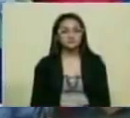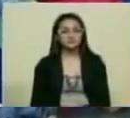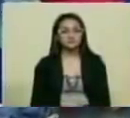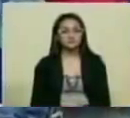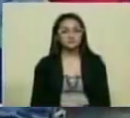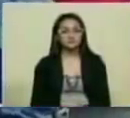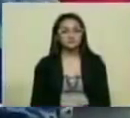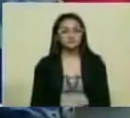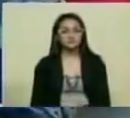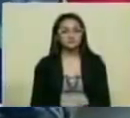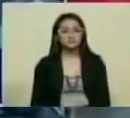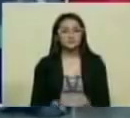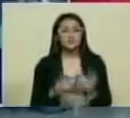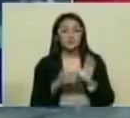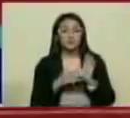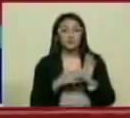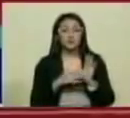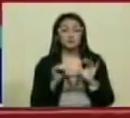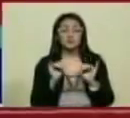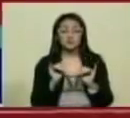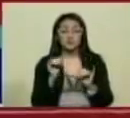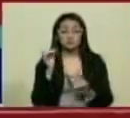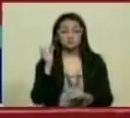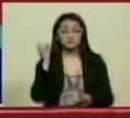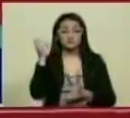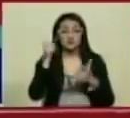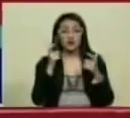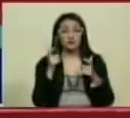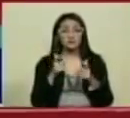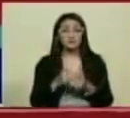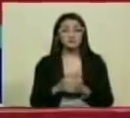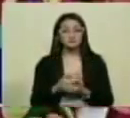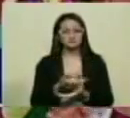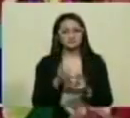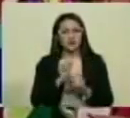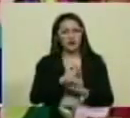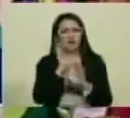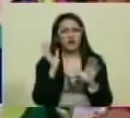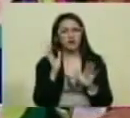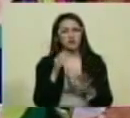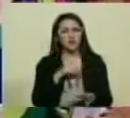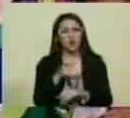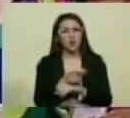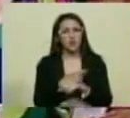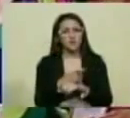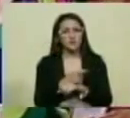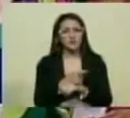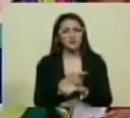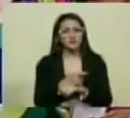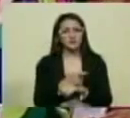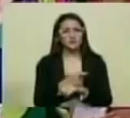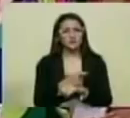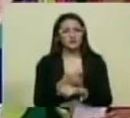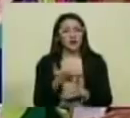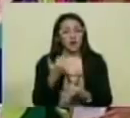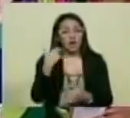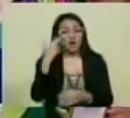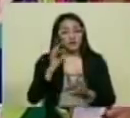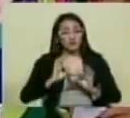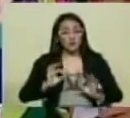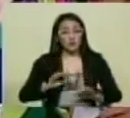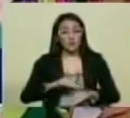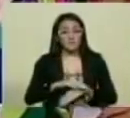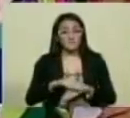Un decreto del comandante Hugo Chávez, dejando muy claro la posición de nuestro gobierno. Era nuestro hermano Aristóbulo, ministro